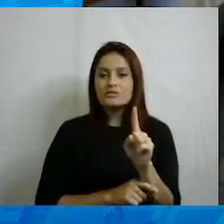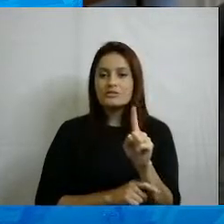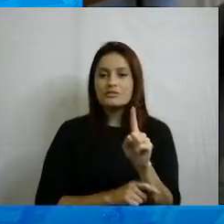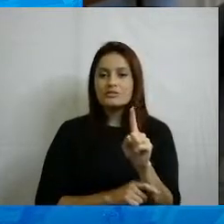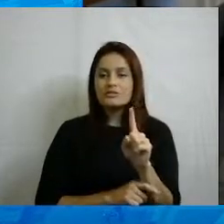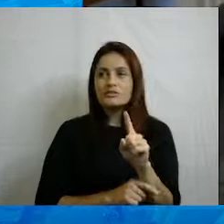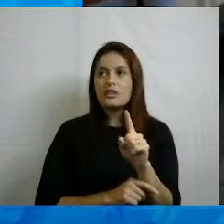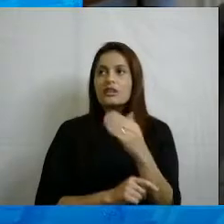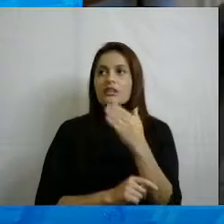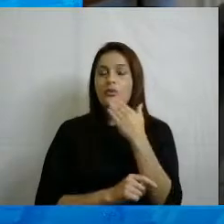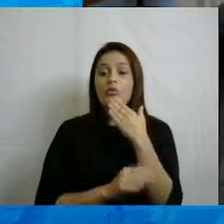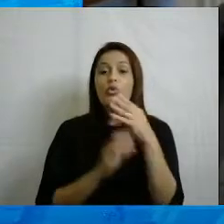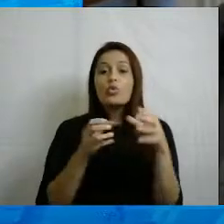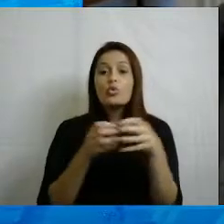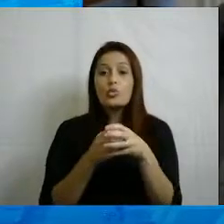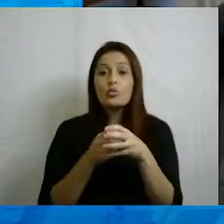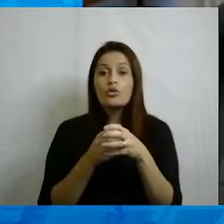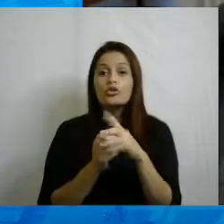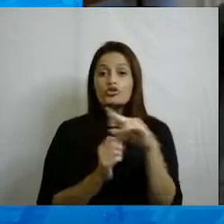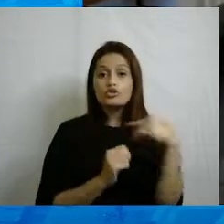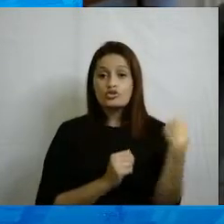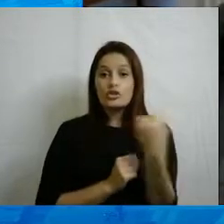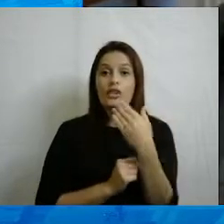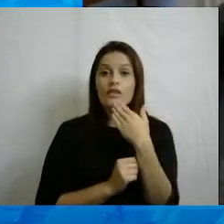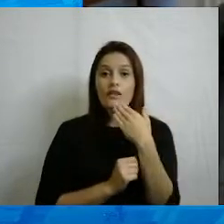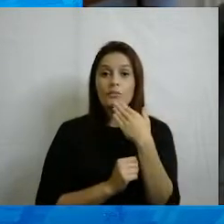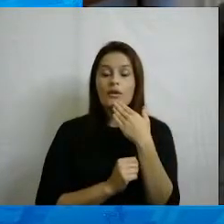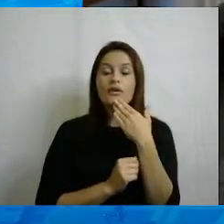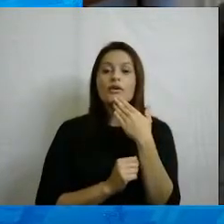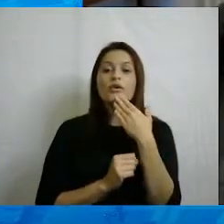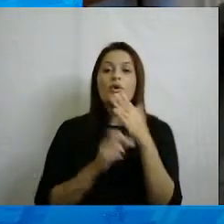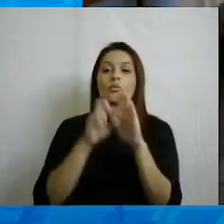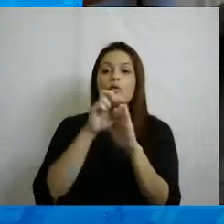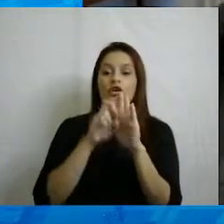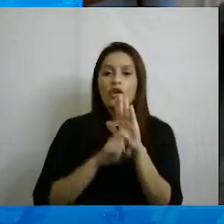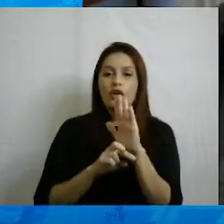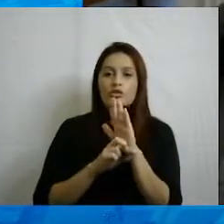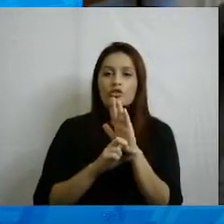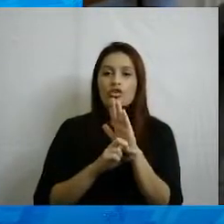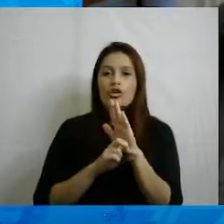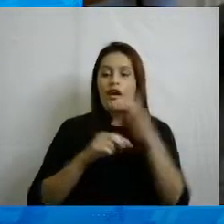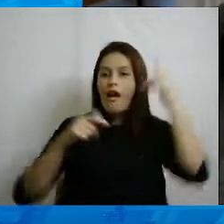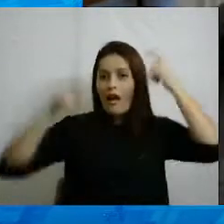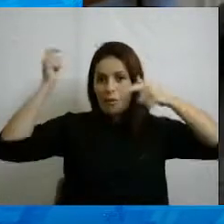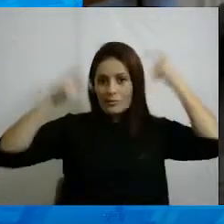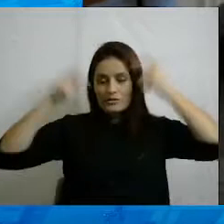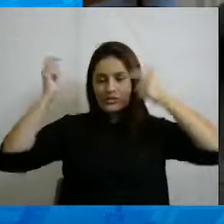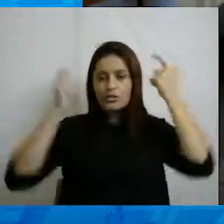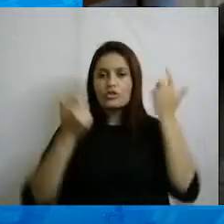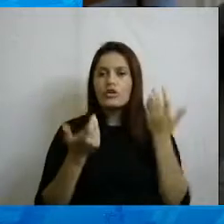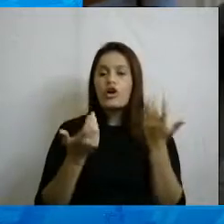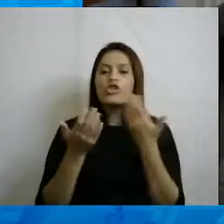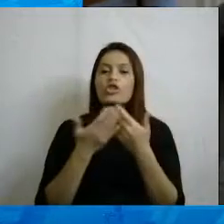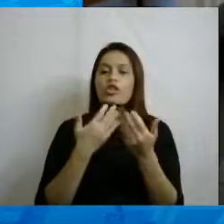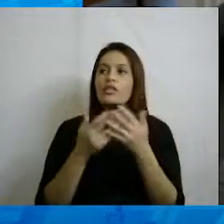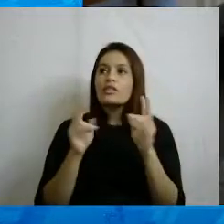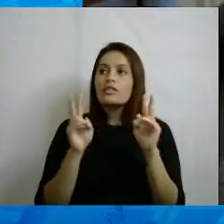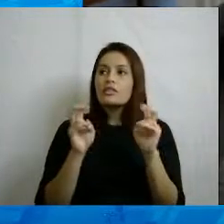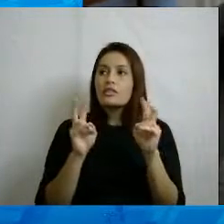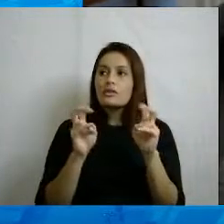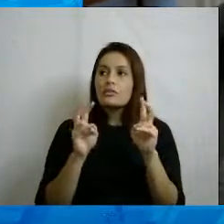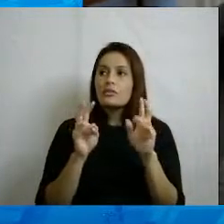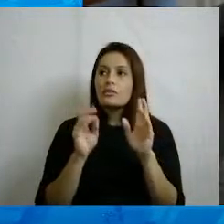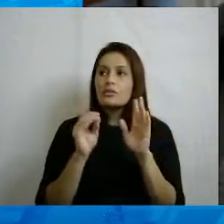en el grupo de nosotras, también están las del pueblito campesino. Entonces, ¿dónde está el tema? Que yo puse entre